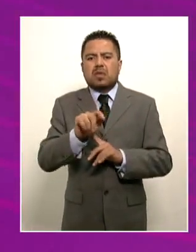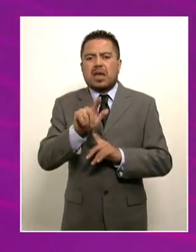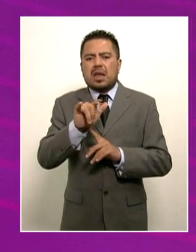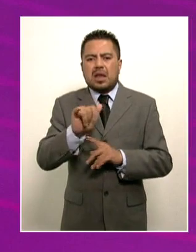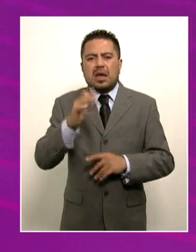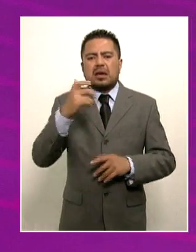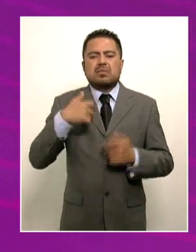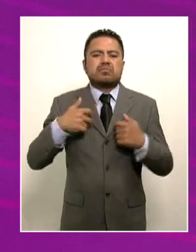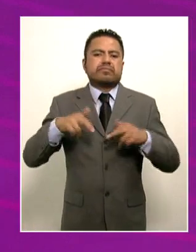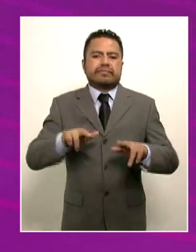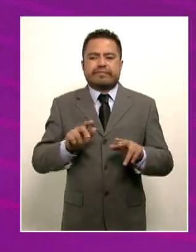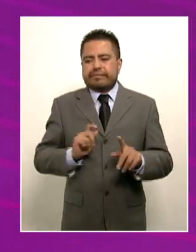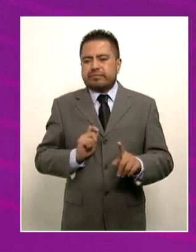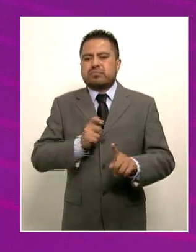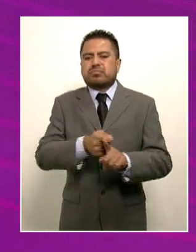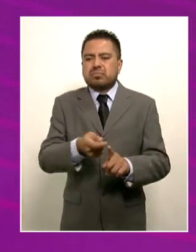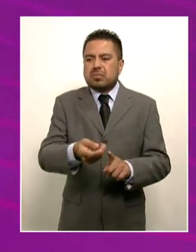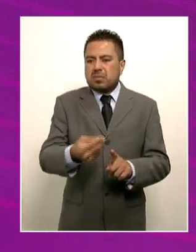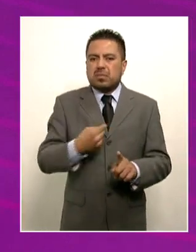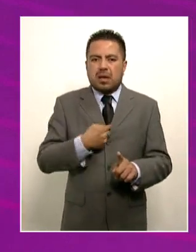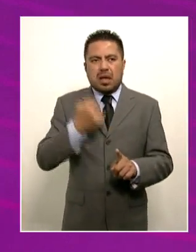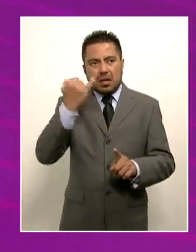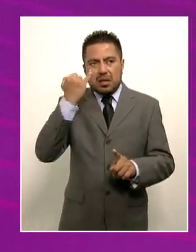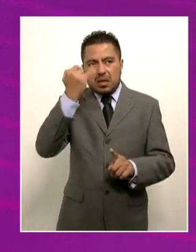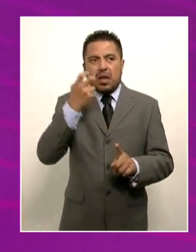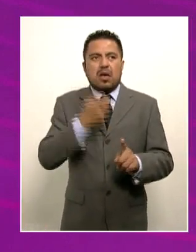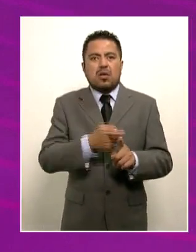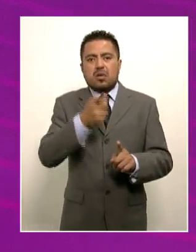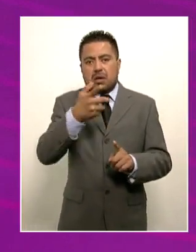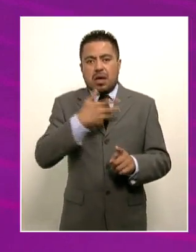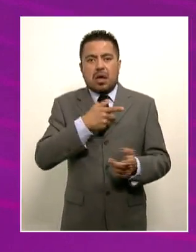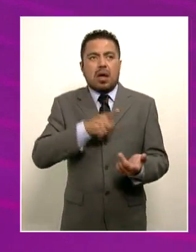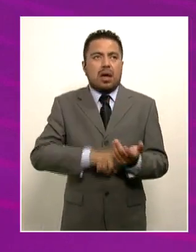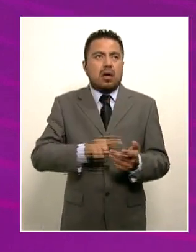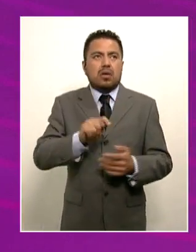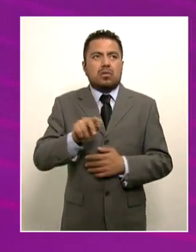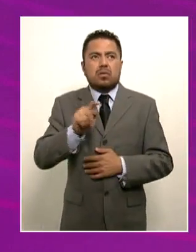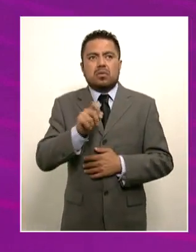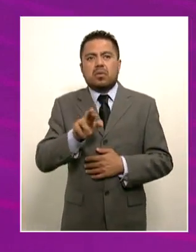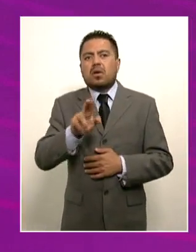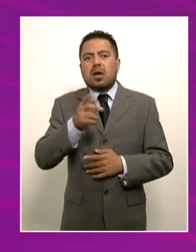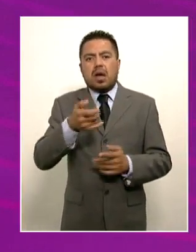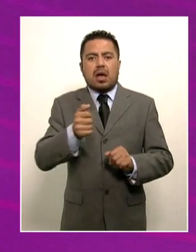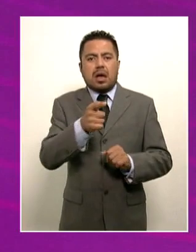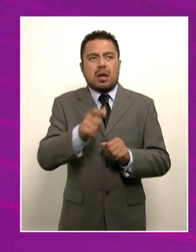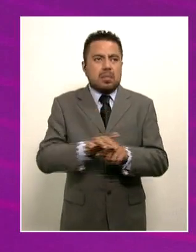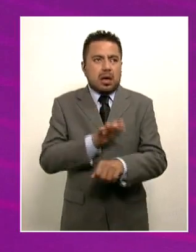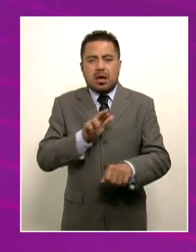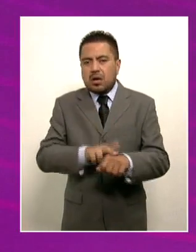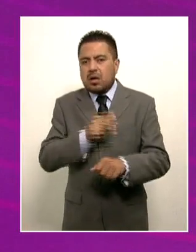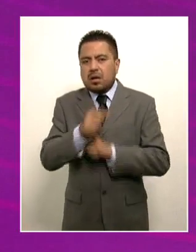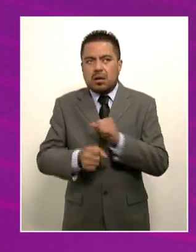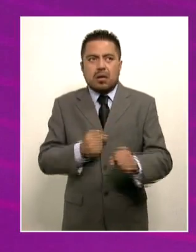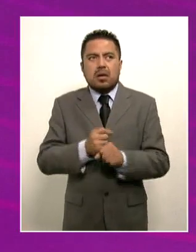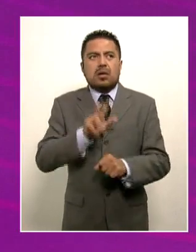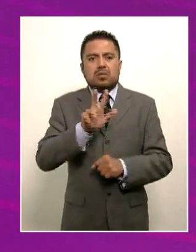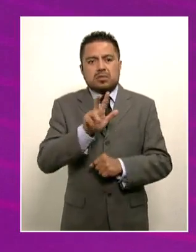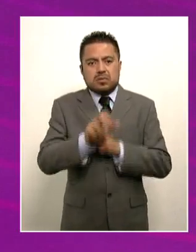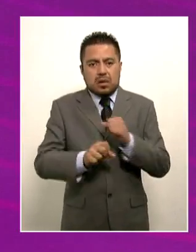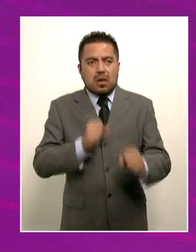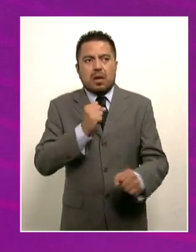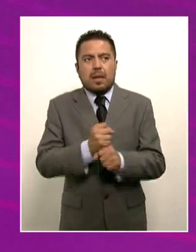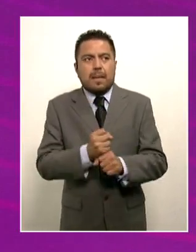poner bajo tutela, ¿no? La idea de que tú tienes un tutor, incluso si ya eres mayor de edad, ¿no? Si ya tienes 18